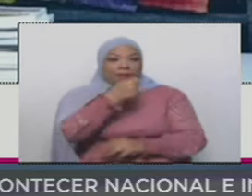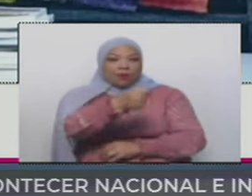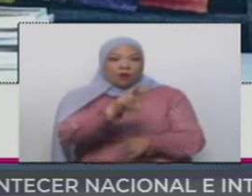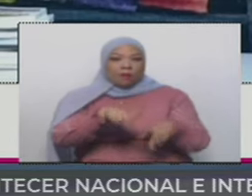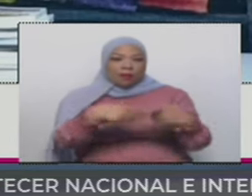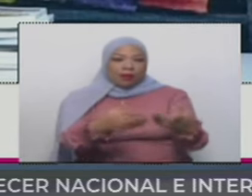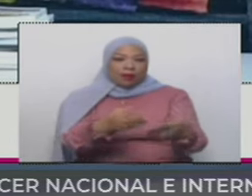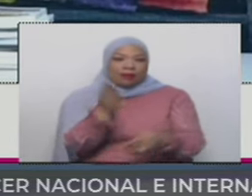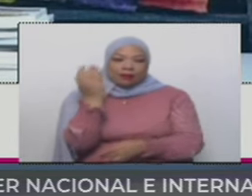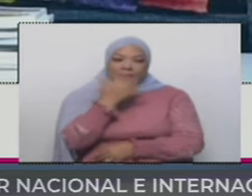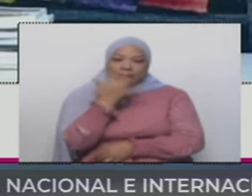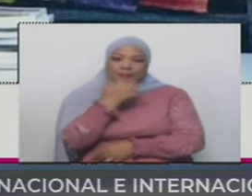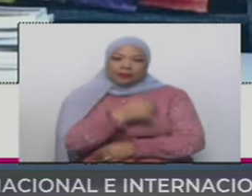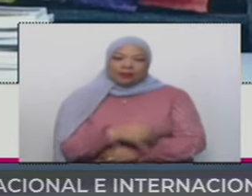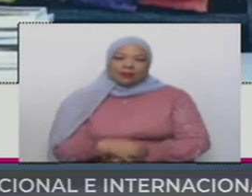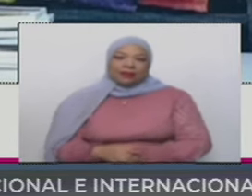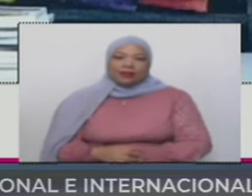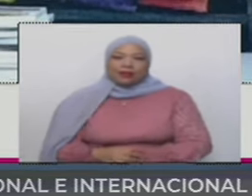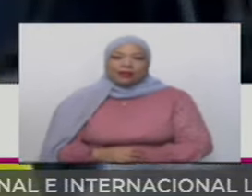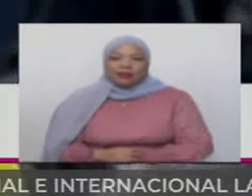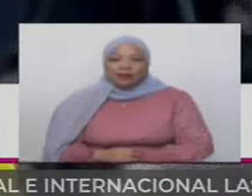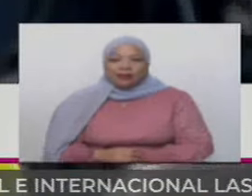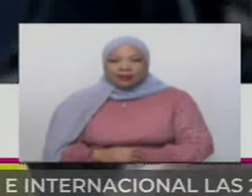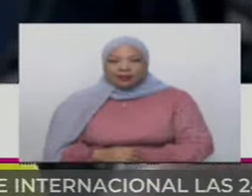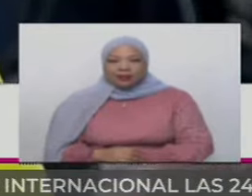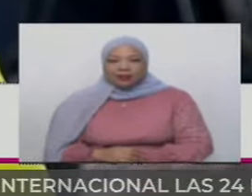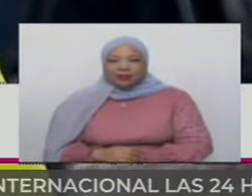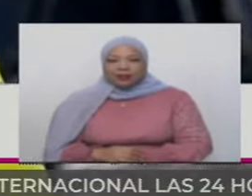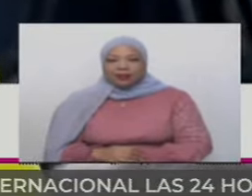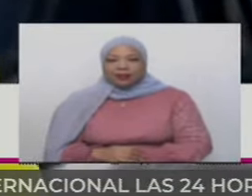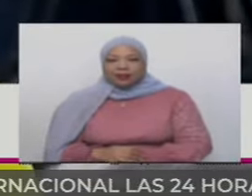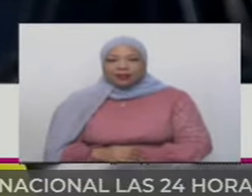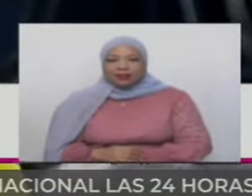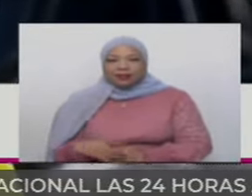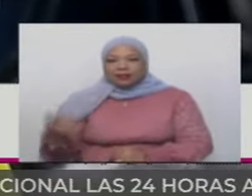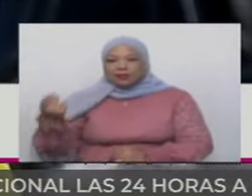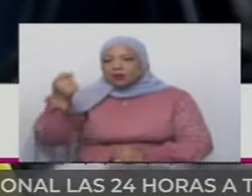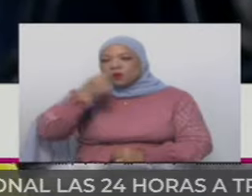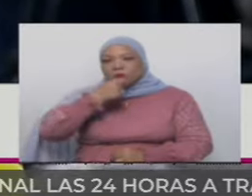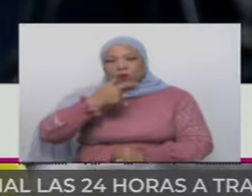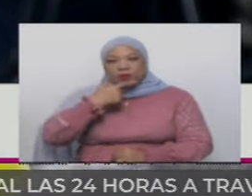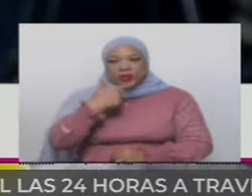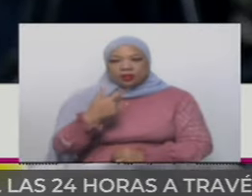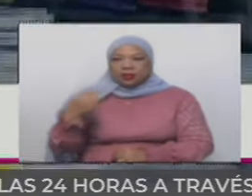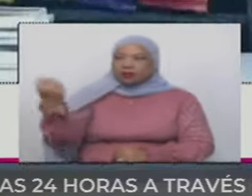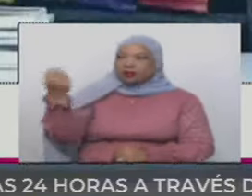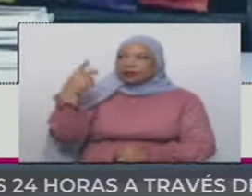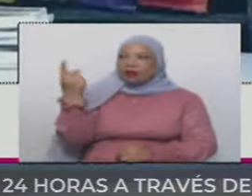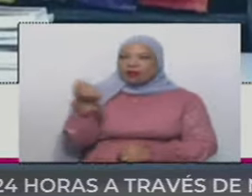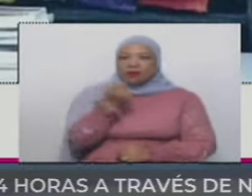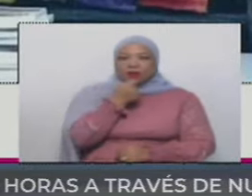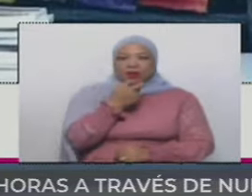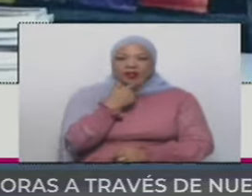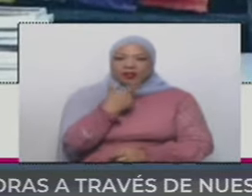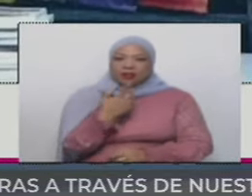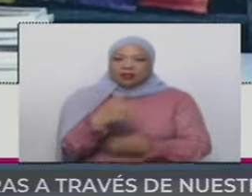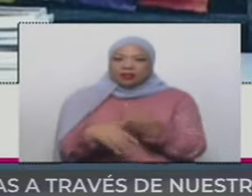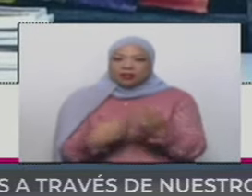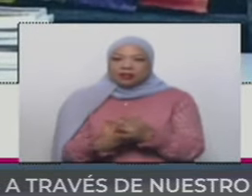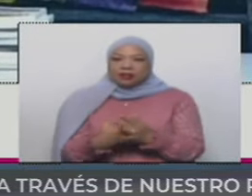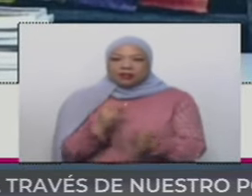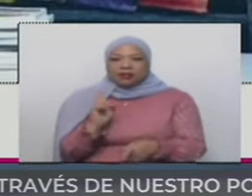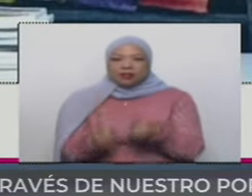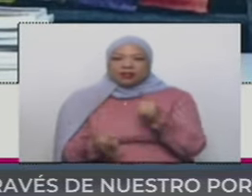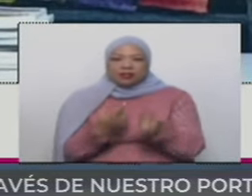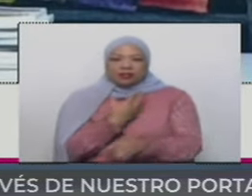Muy buenas noches, mi presidente. Bueno, realmente los vi brillando, fue muy hermoso. Lo único que yo a veces